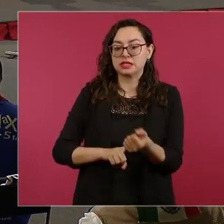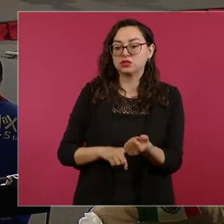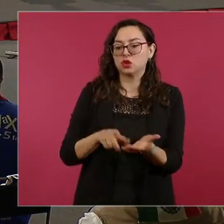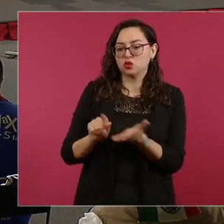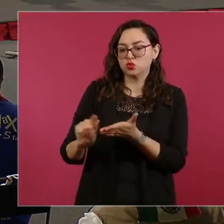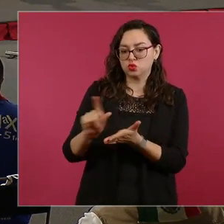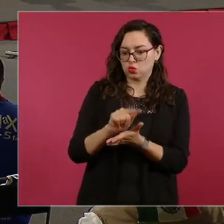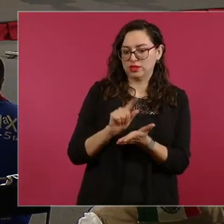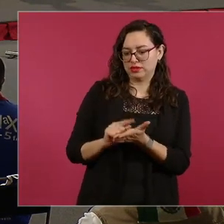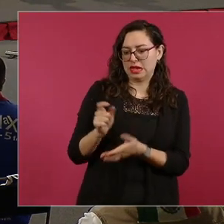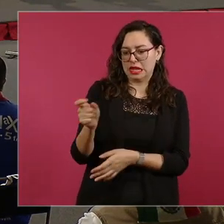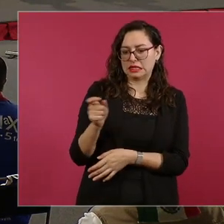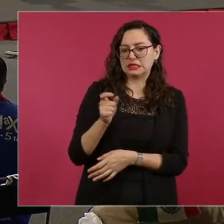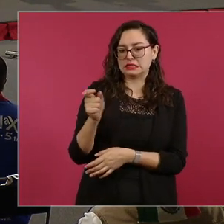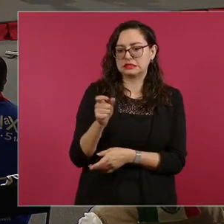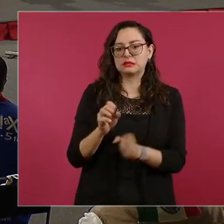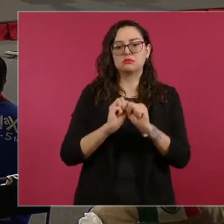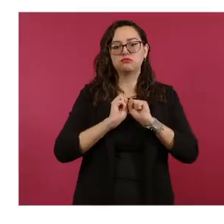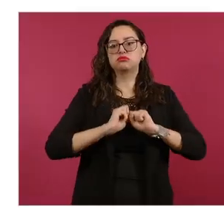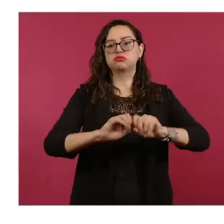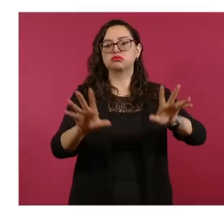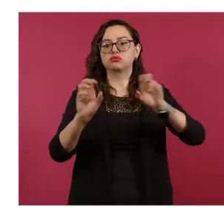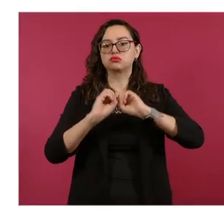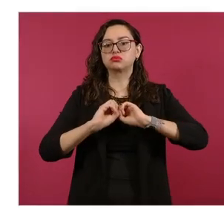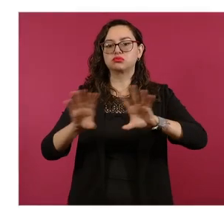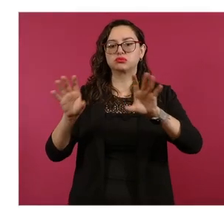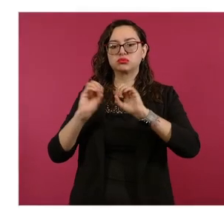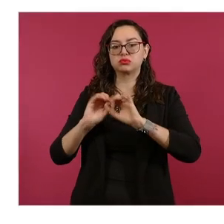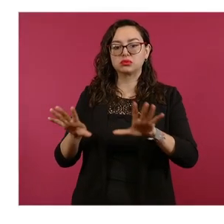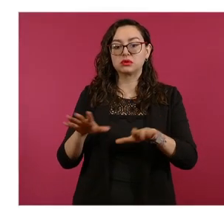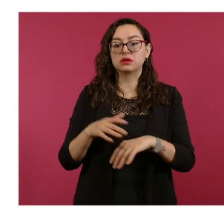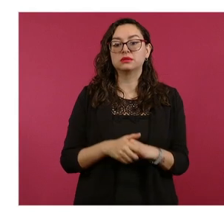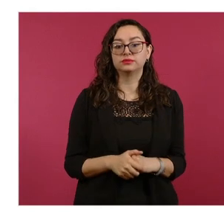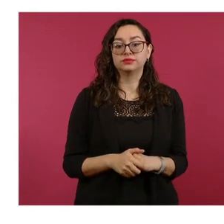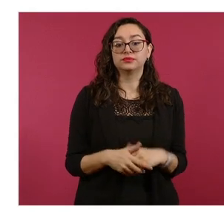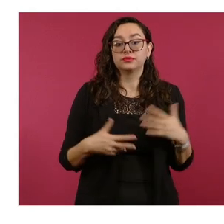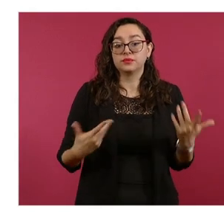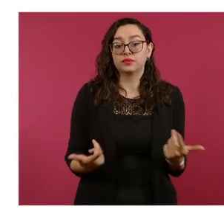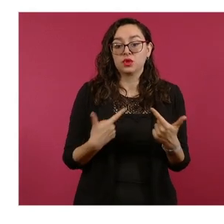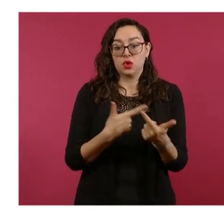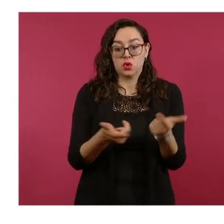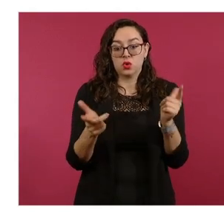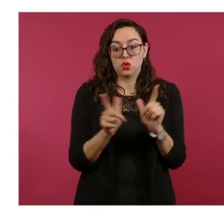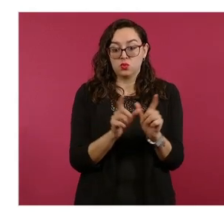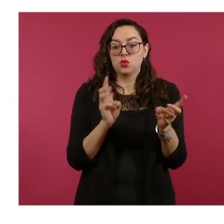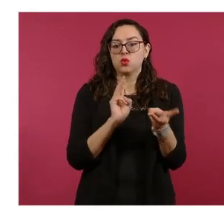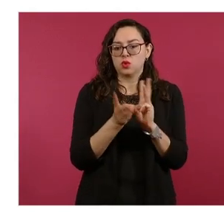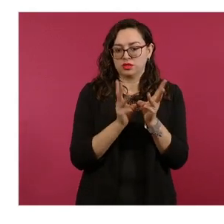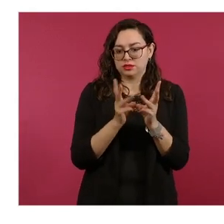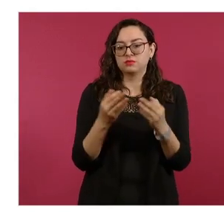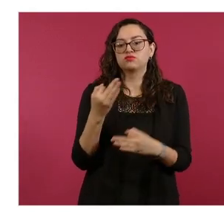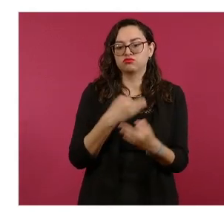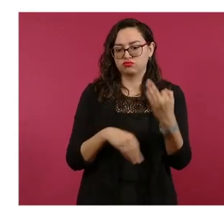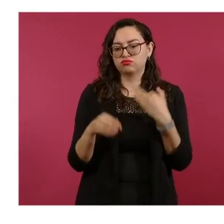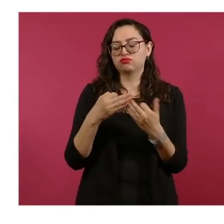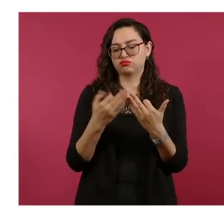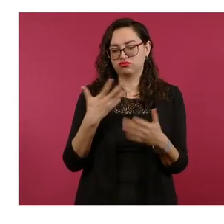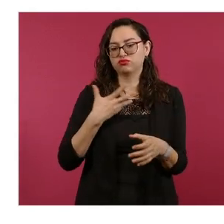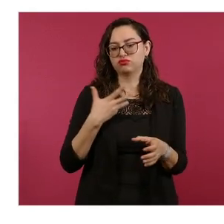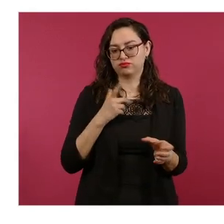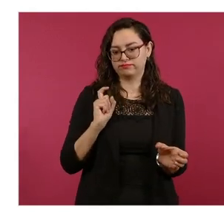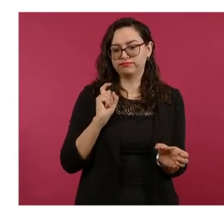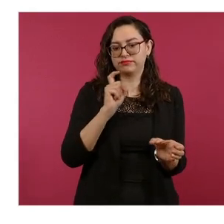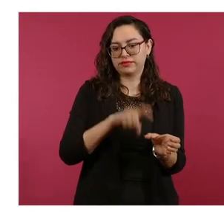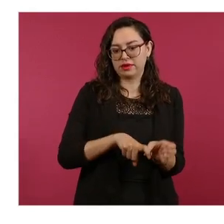De acuerdo con el sitio, el grupo es administrado, el grupo de WhatsApp, todos tenemos un grupo de WhatsApp y sabemos que quien administra el grupo